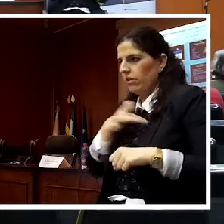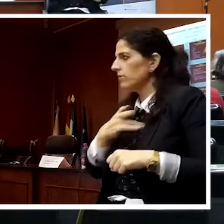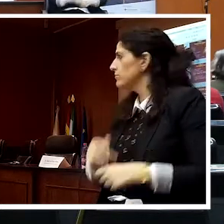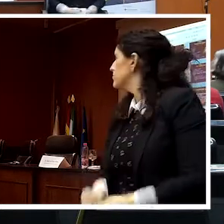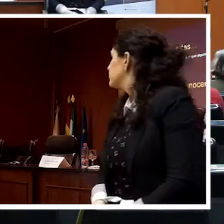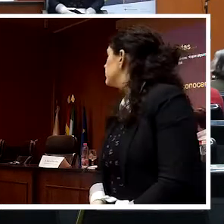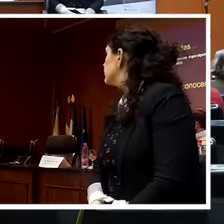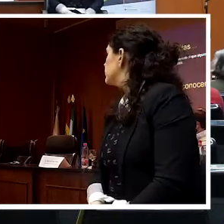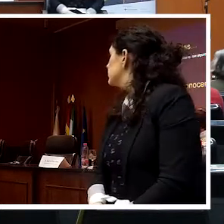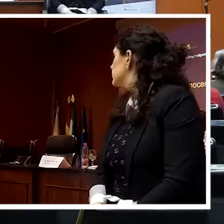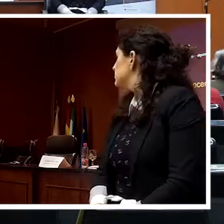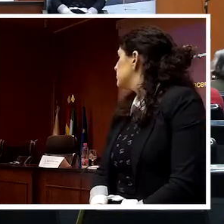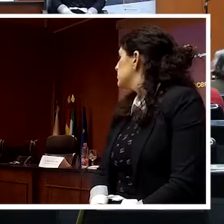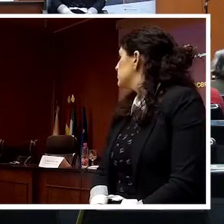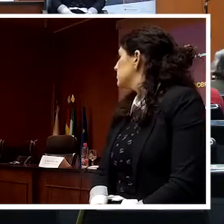quiera.